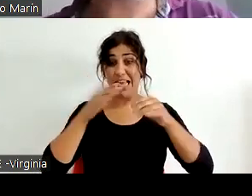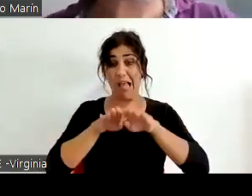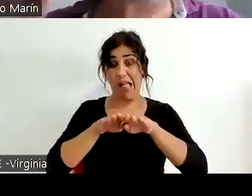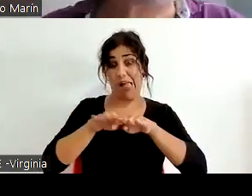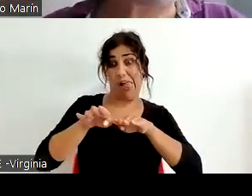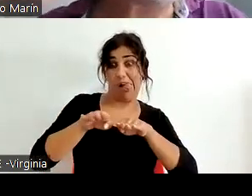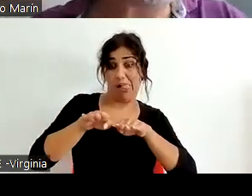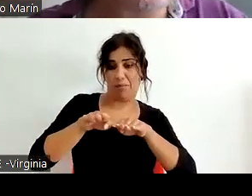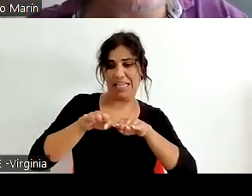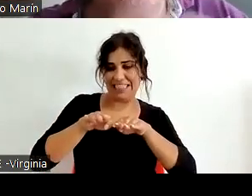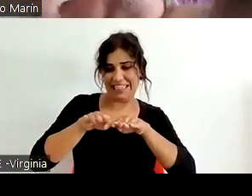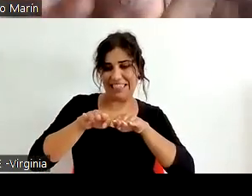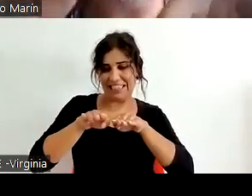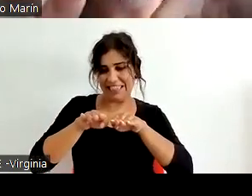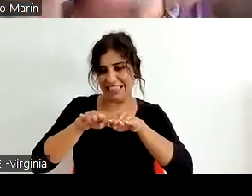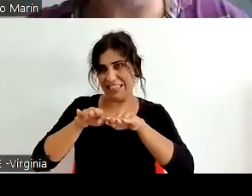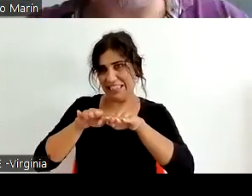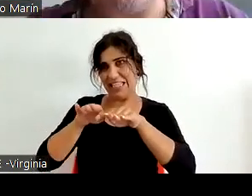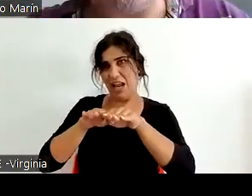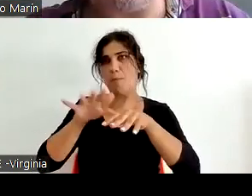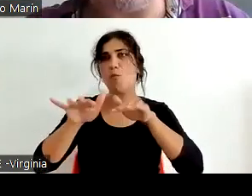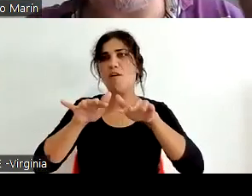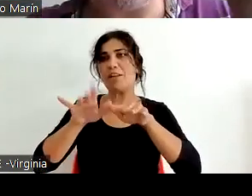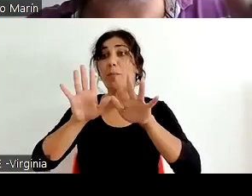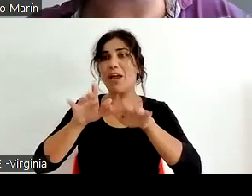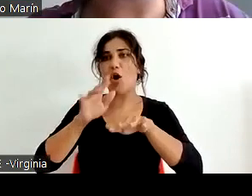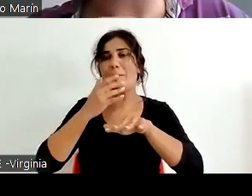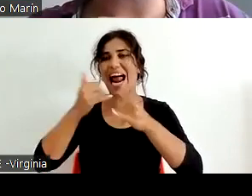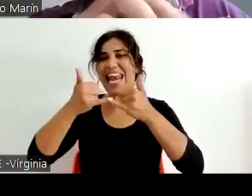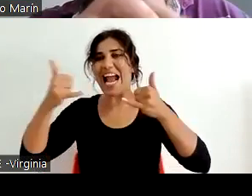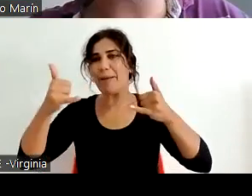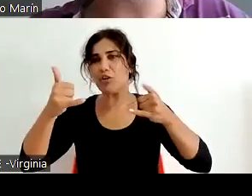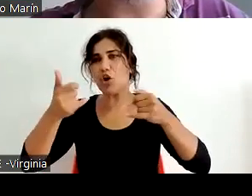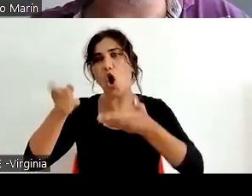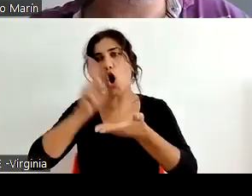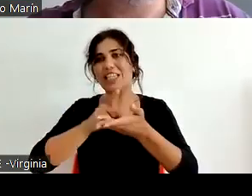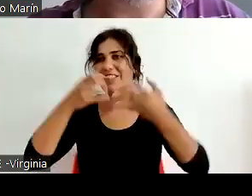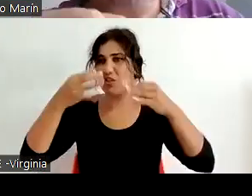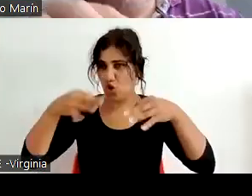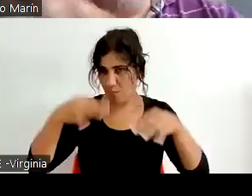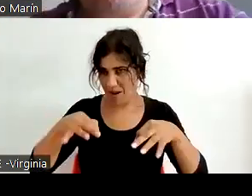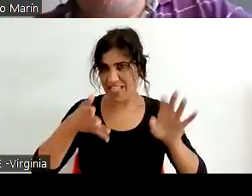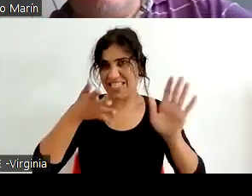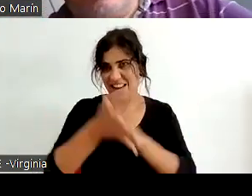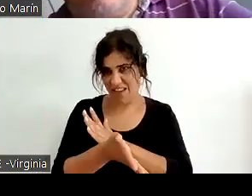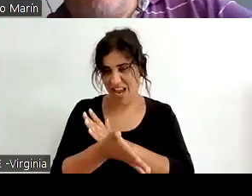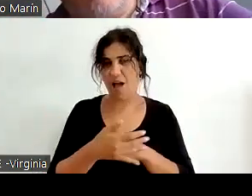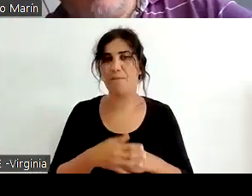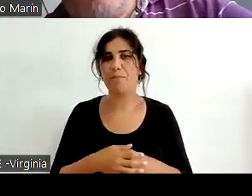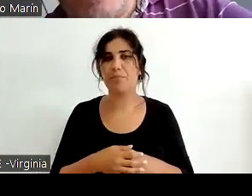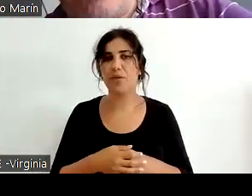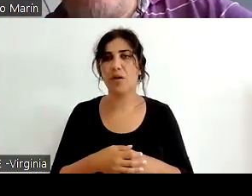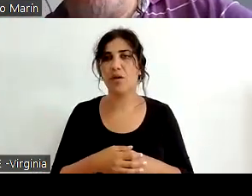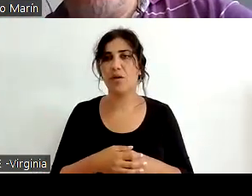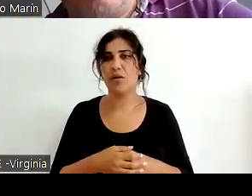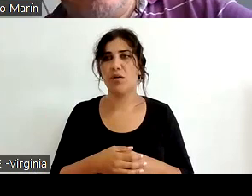posible y que sea el dolor, la aparición de dolor la que marque el límite, de manera que tampoco tenemos que mover a partir del movimiento